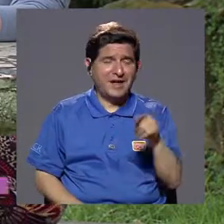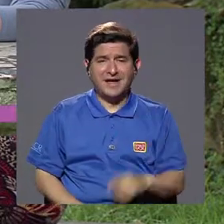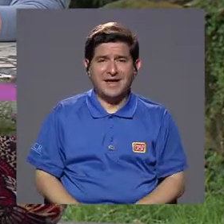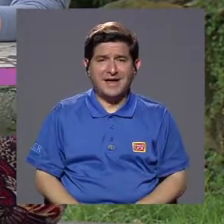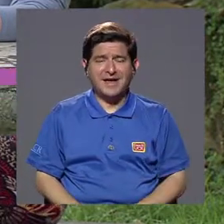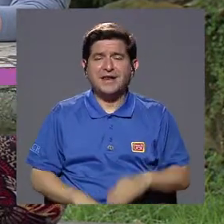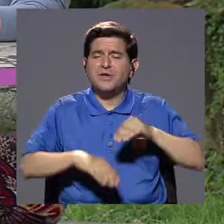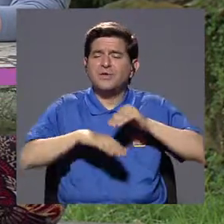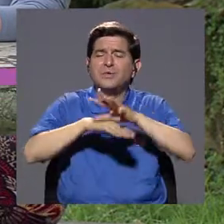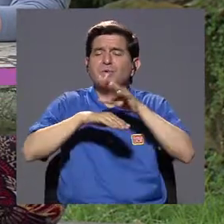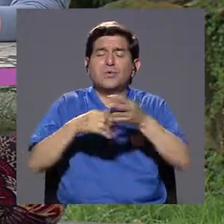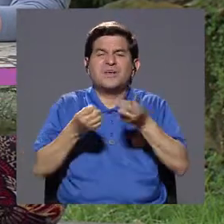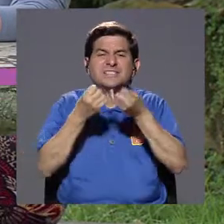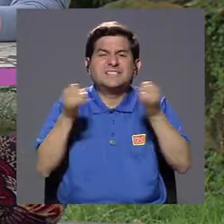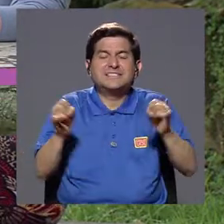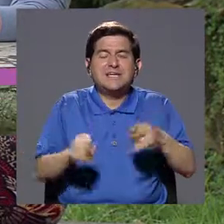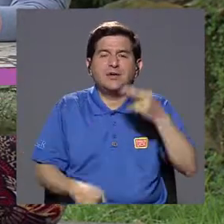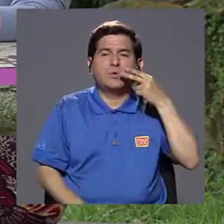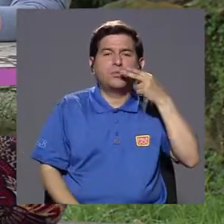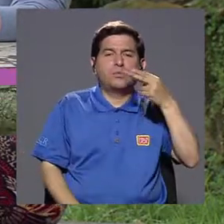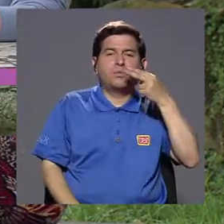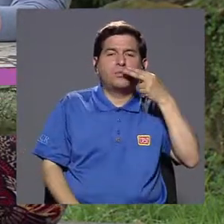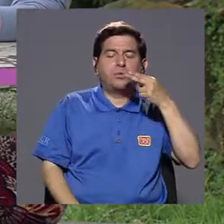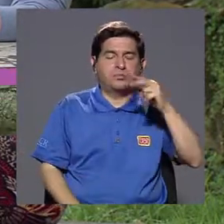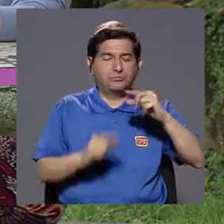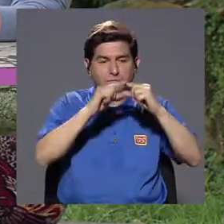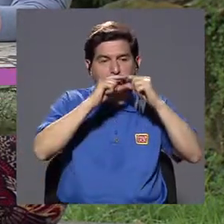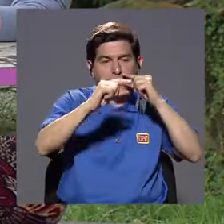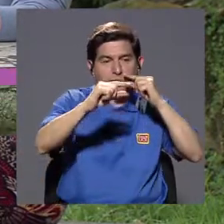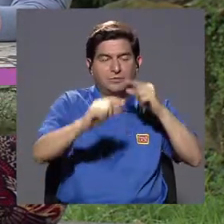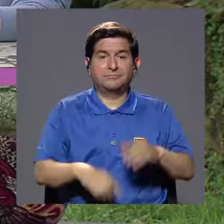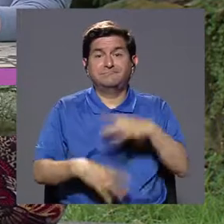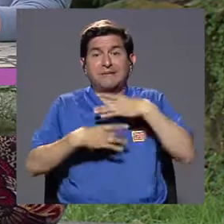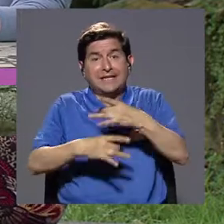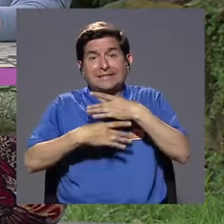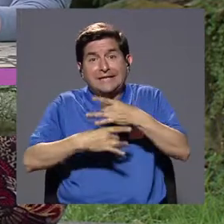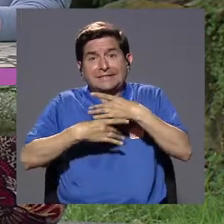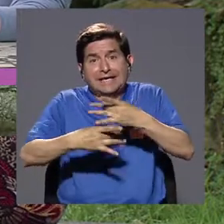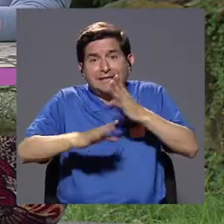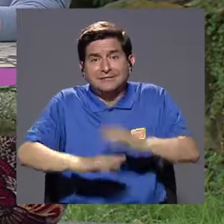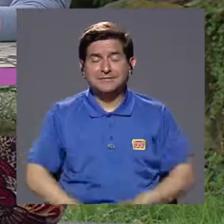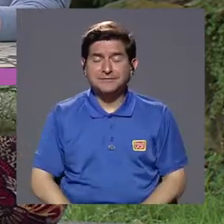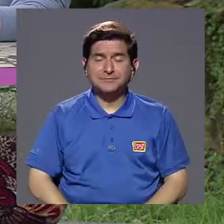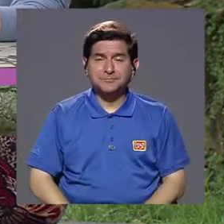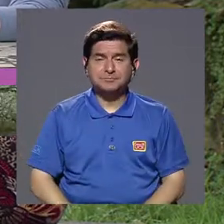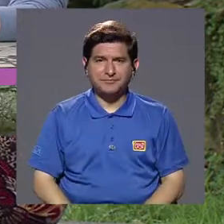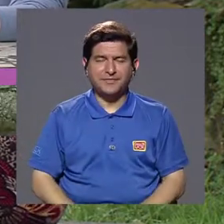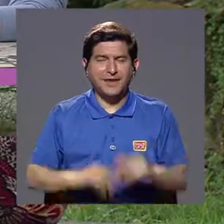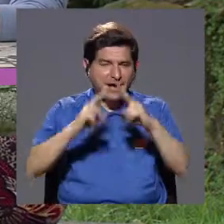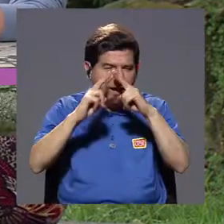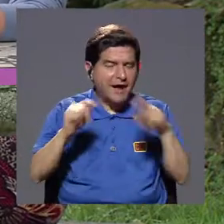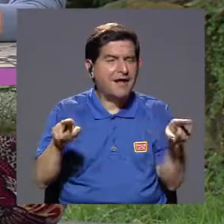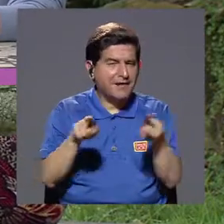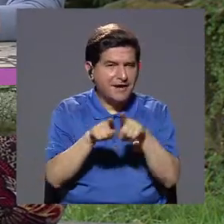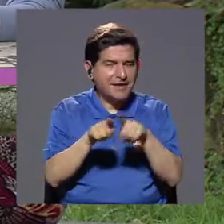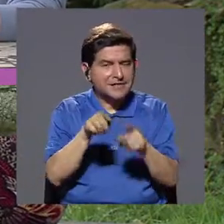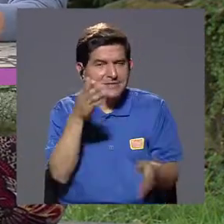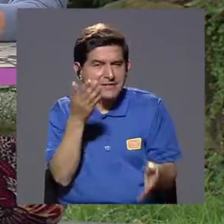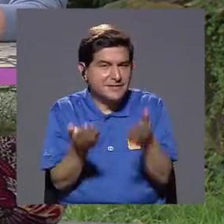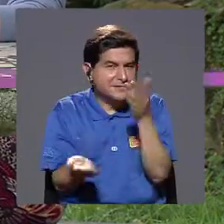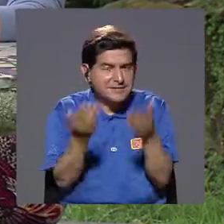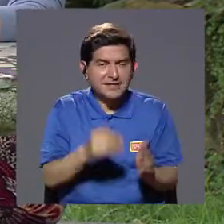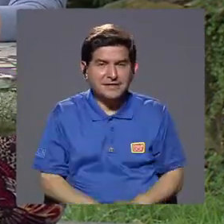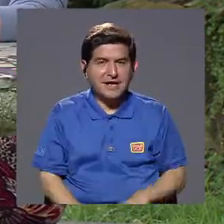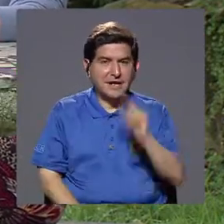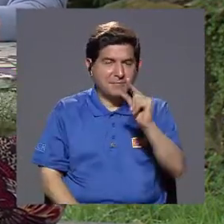escribir no inspirarse sin sus puros entonces es interesante porque hay que analizar